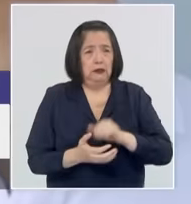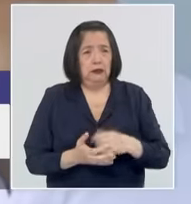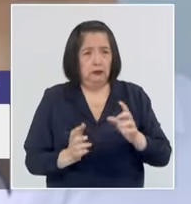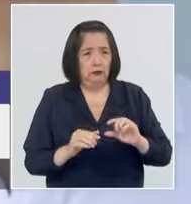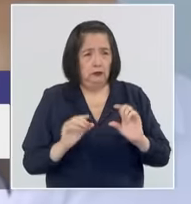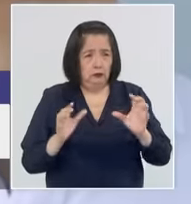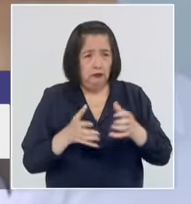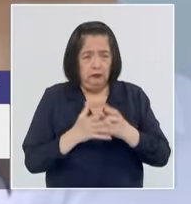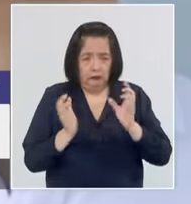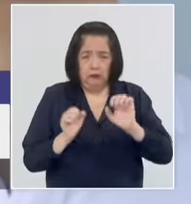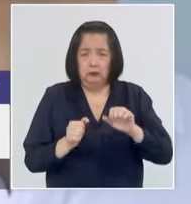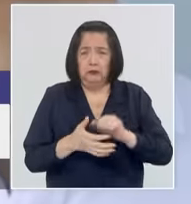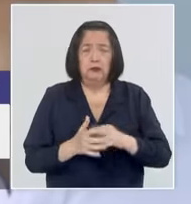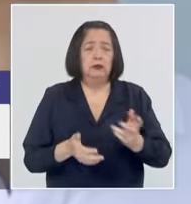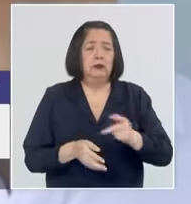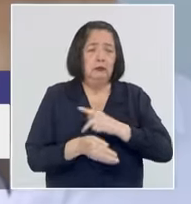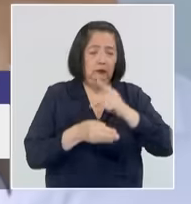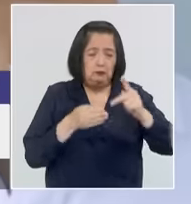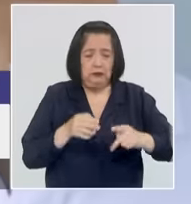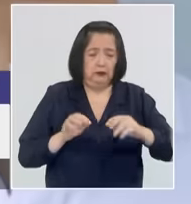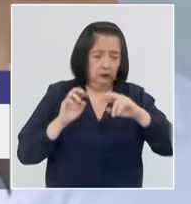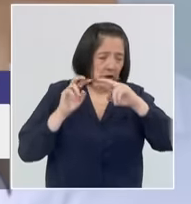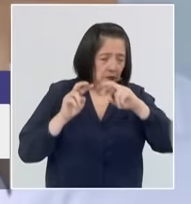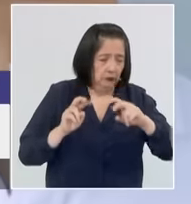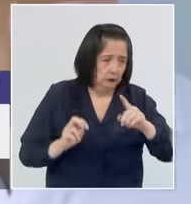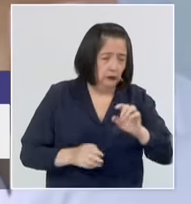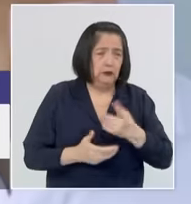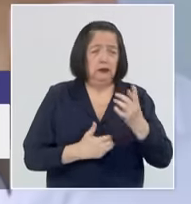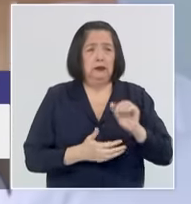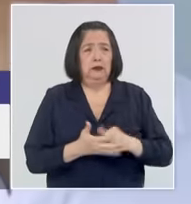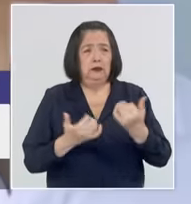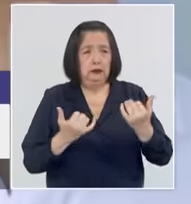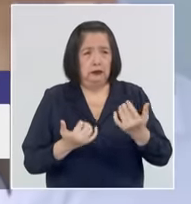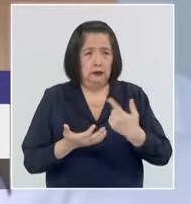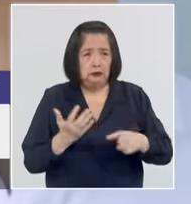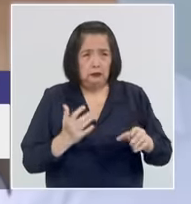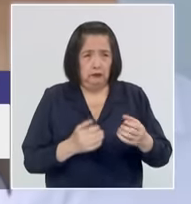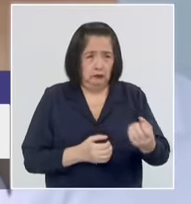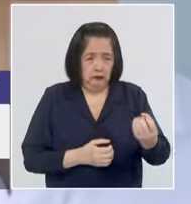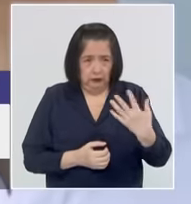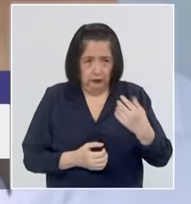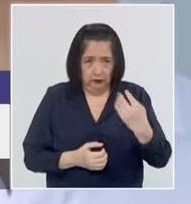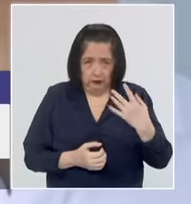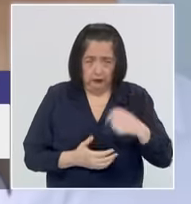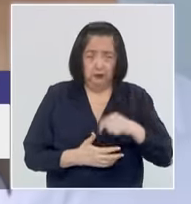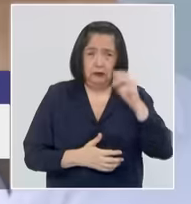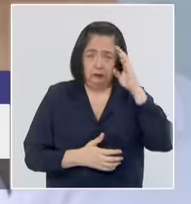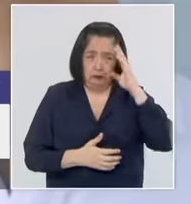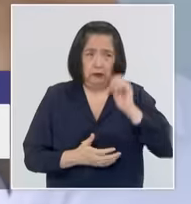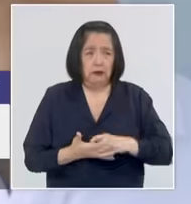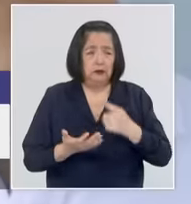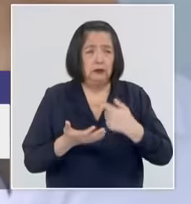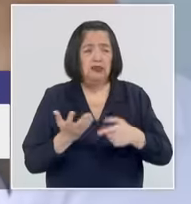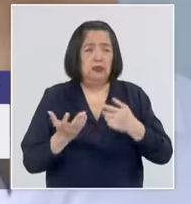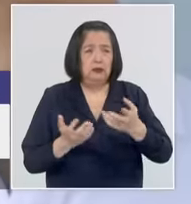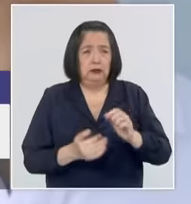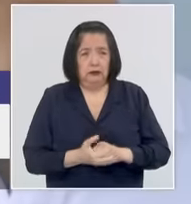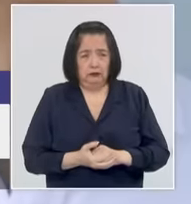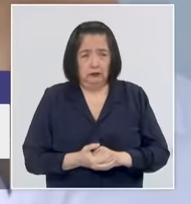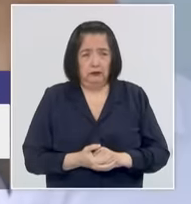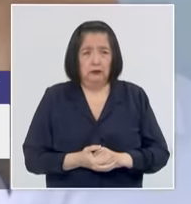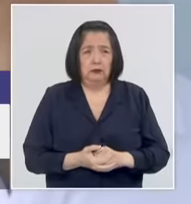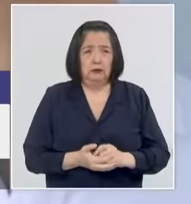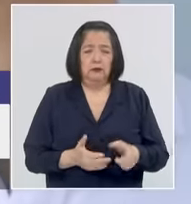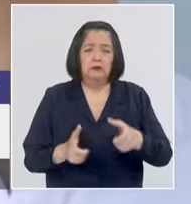grupo importante de peritos de criminalística. Lo que están realizando, nos han informado fuentes policiales, se trata de una, digamos,